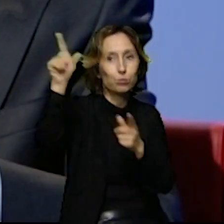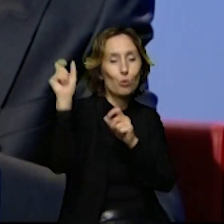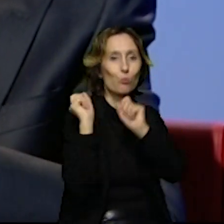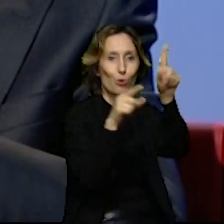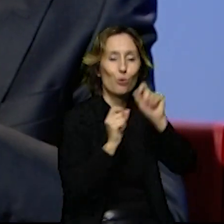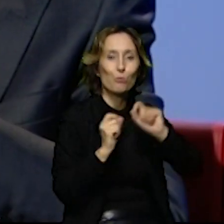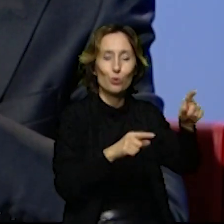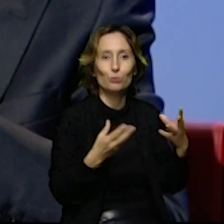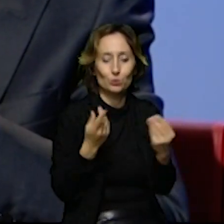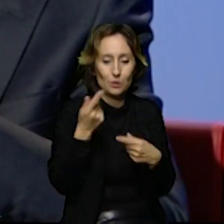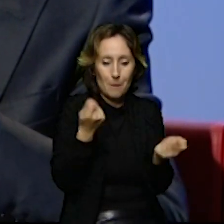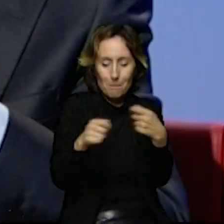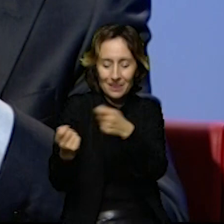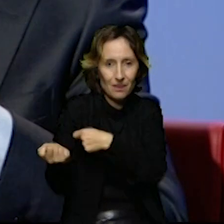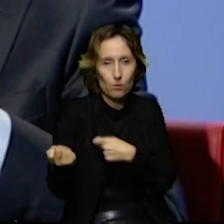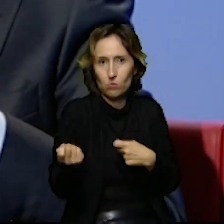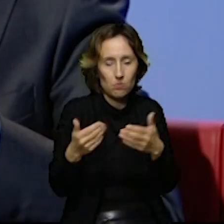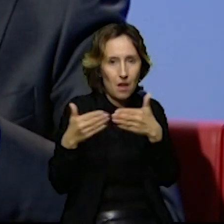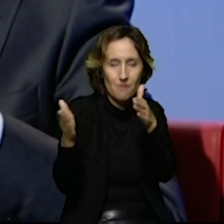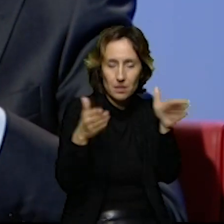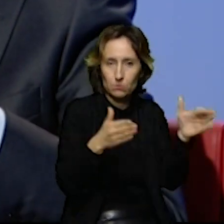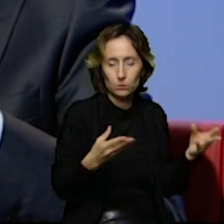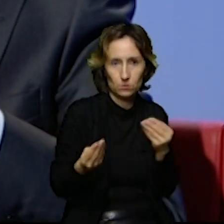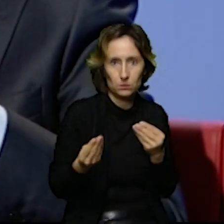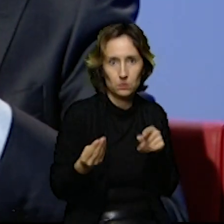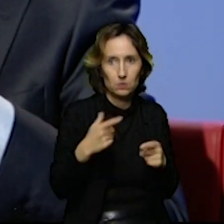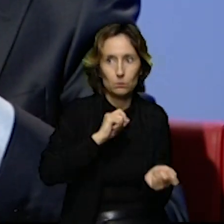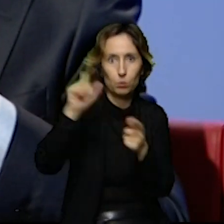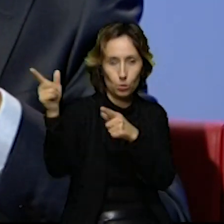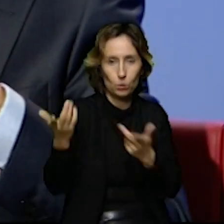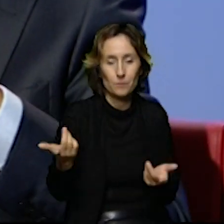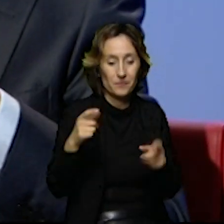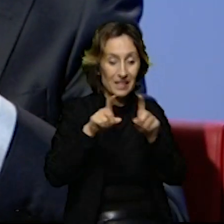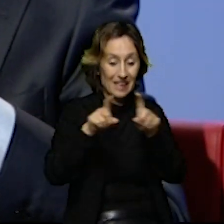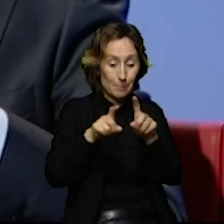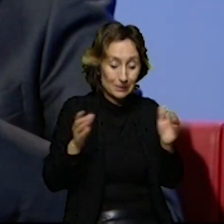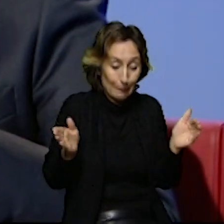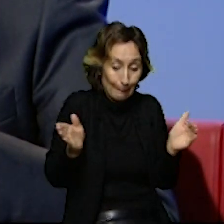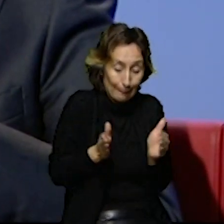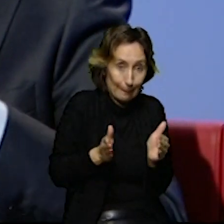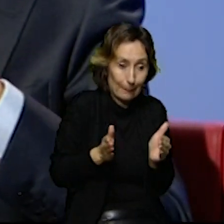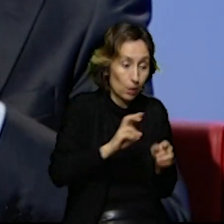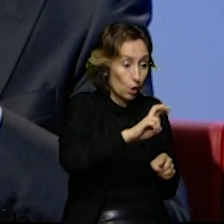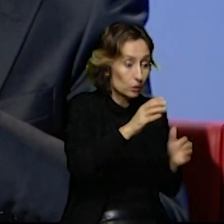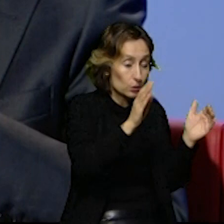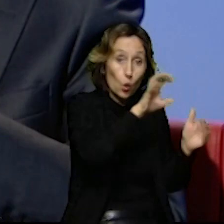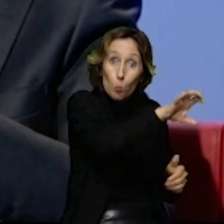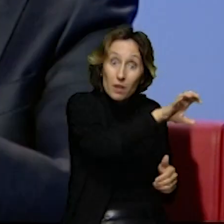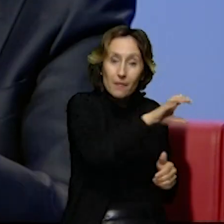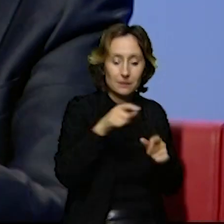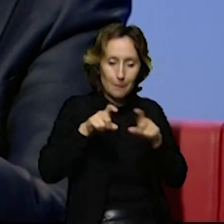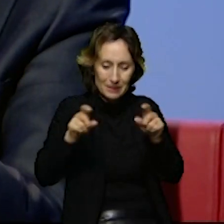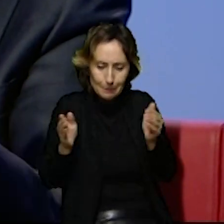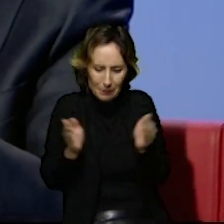Navarra está abriendo mercados. Navarra ha tenido acceso a la exportación empresas de menor tamaño que en otras comunidades.